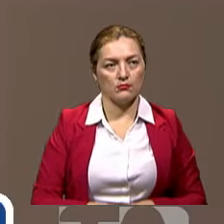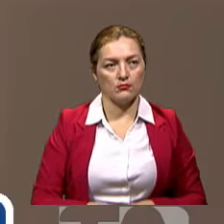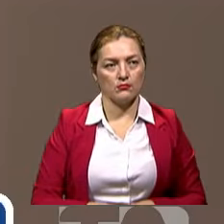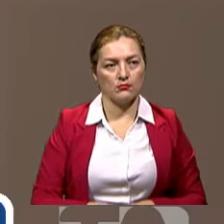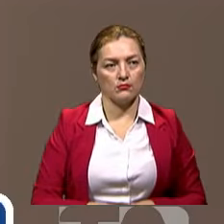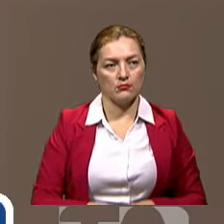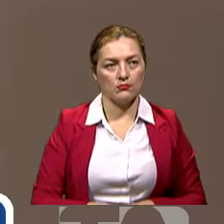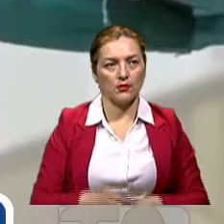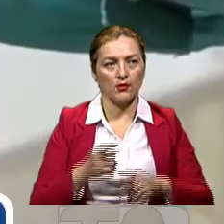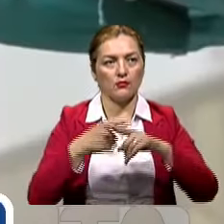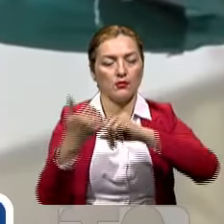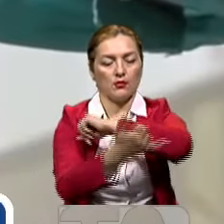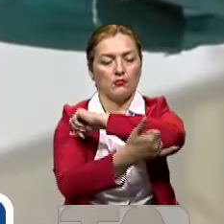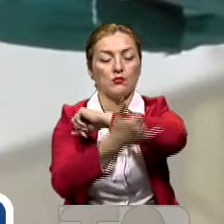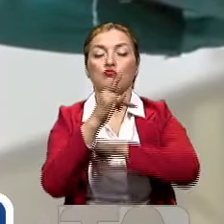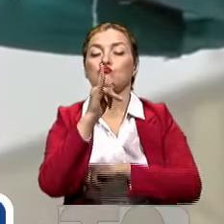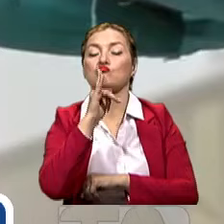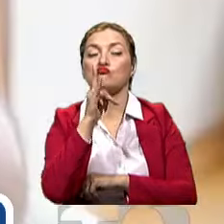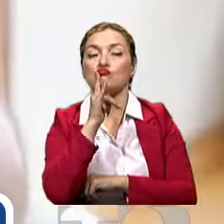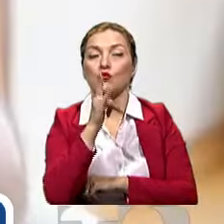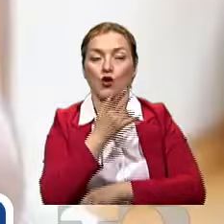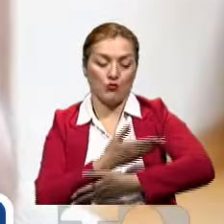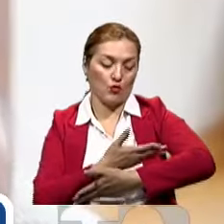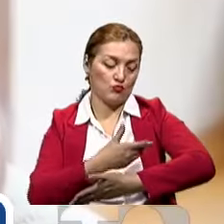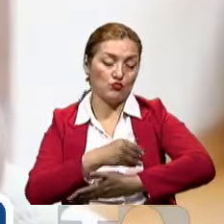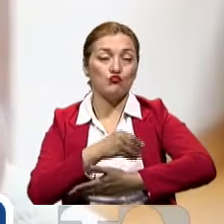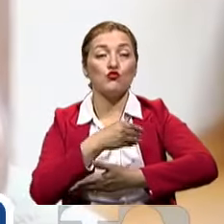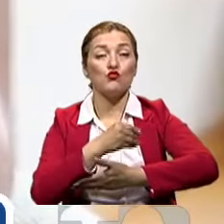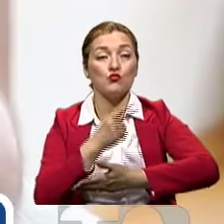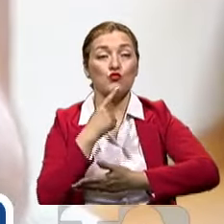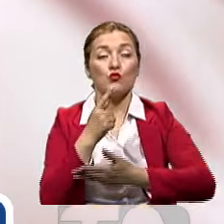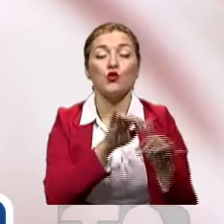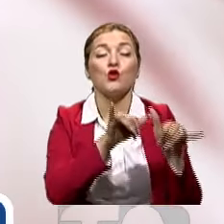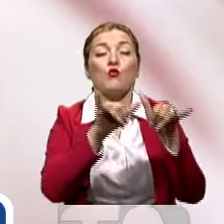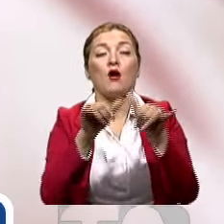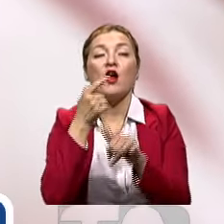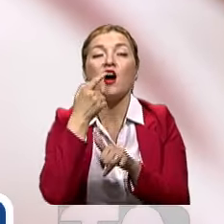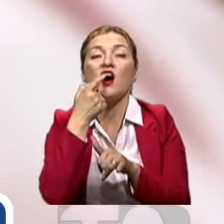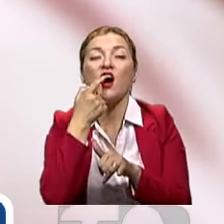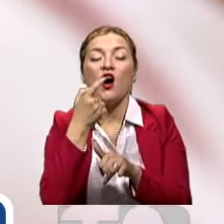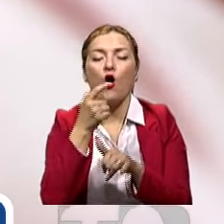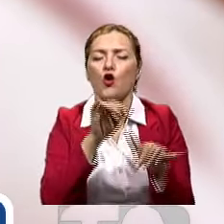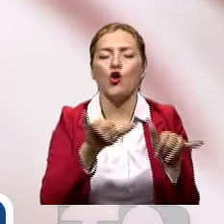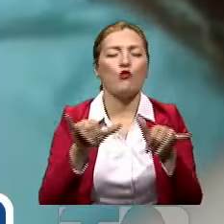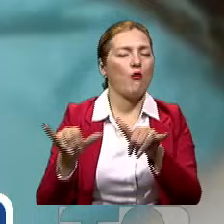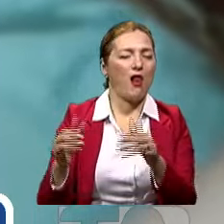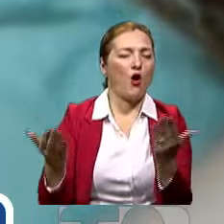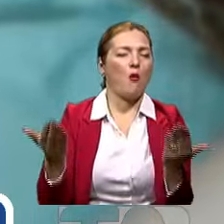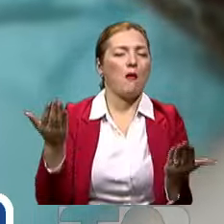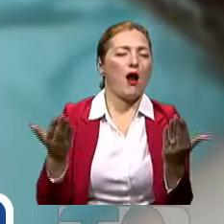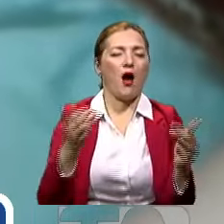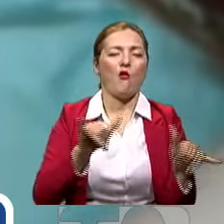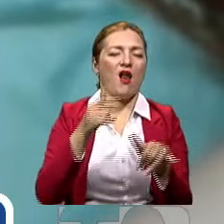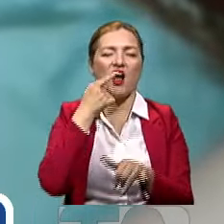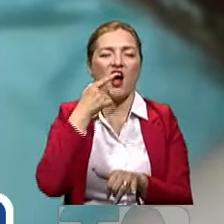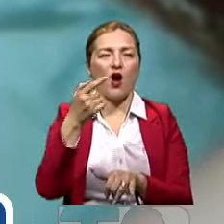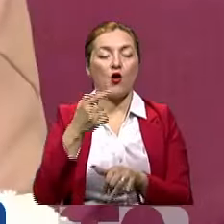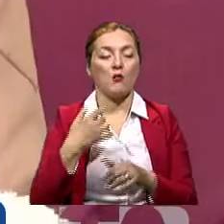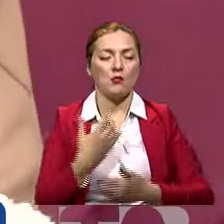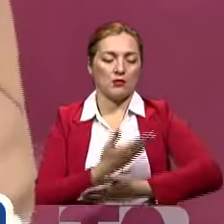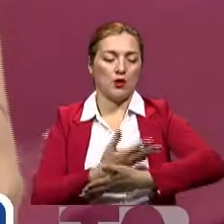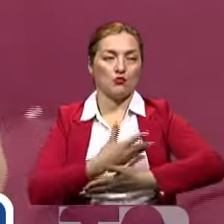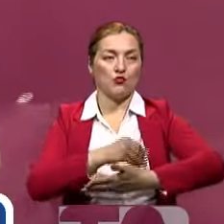En países como Estados Unidos, la leche materna es llamada también oro líquido. Por ello, dar de lactar es el mejor comienzo de la vida de un